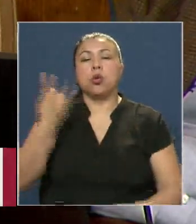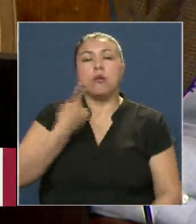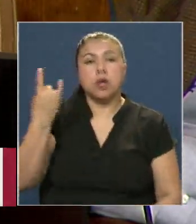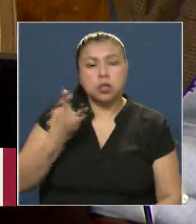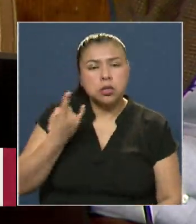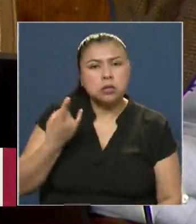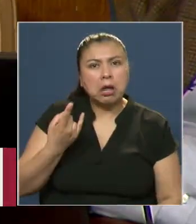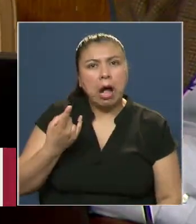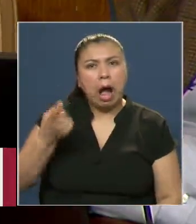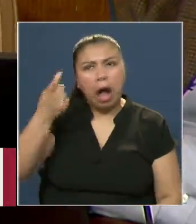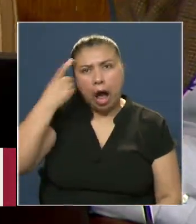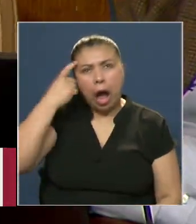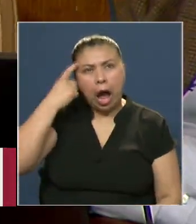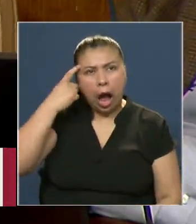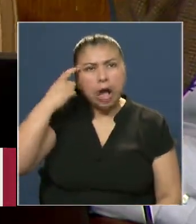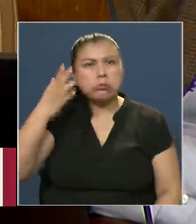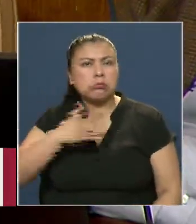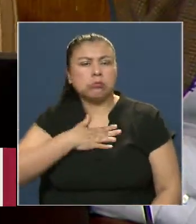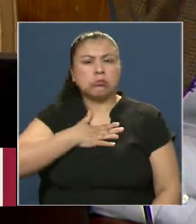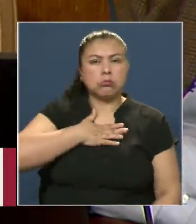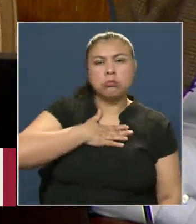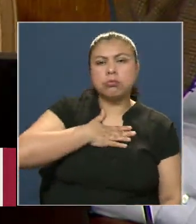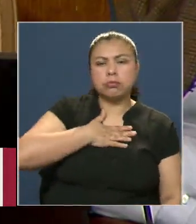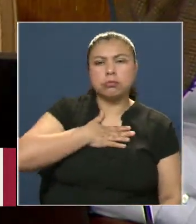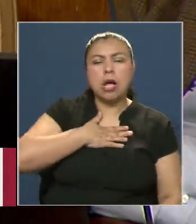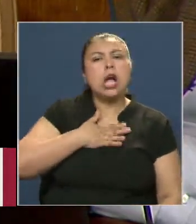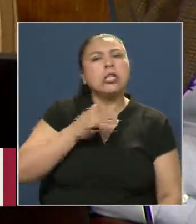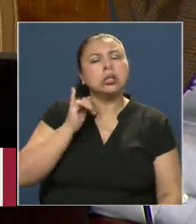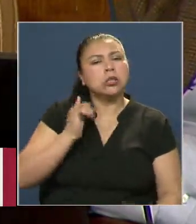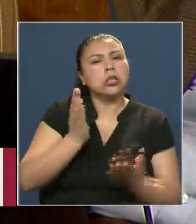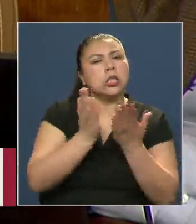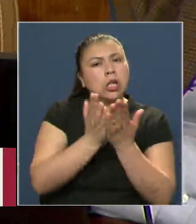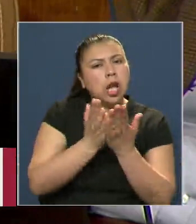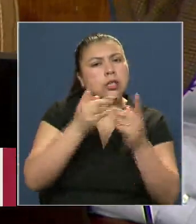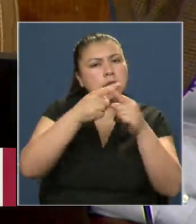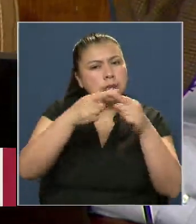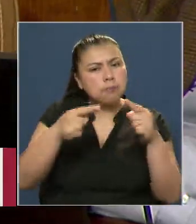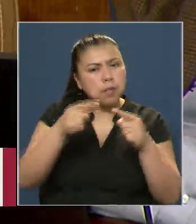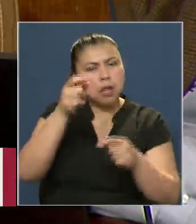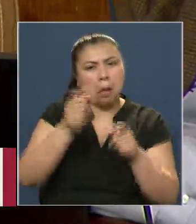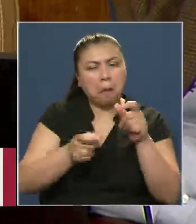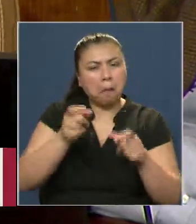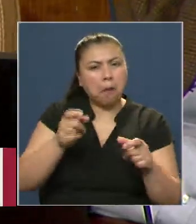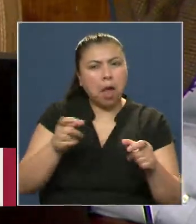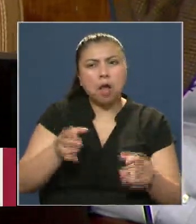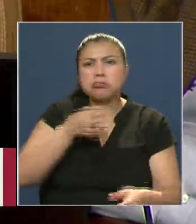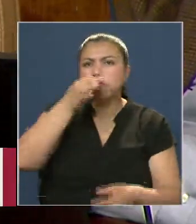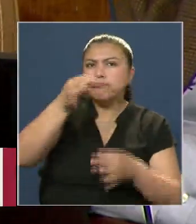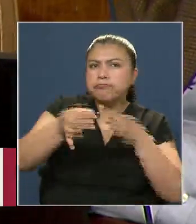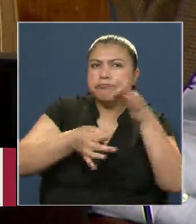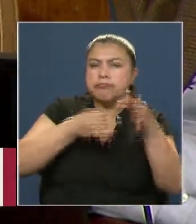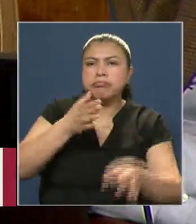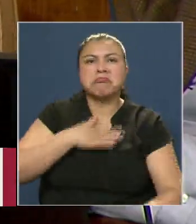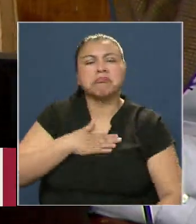ellos se creen que son de clase media y por lo tanto ese es su discurso.